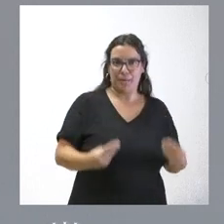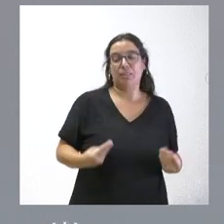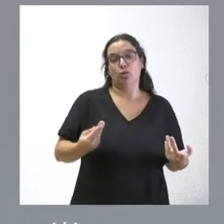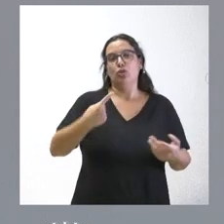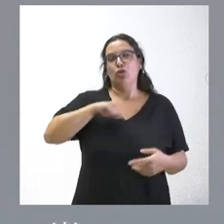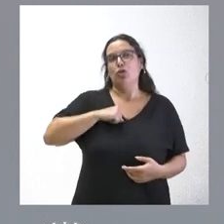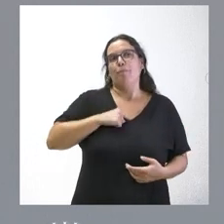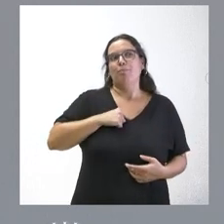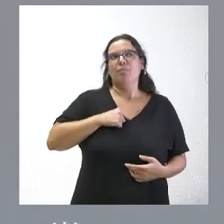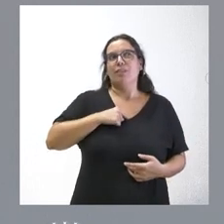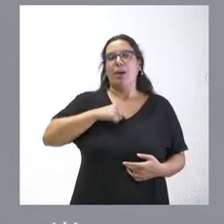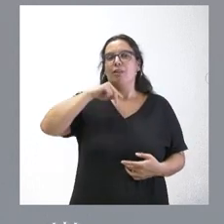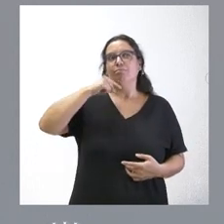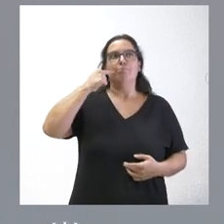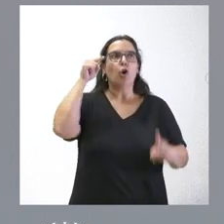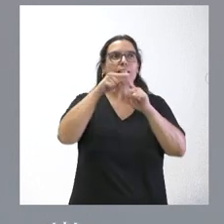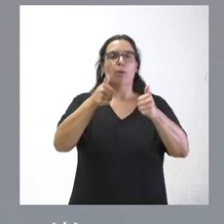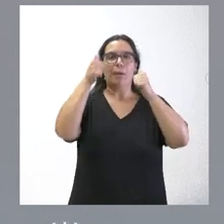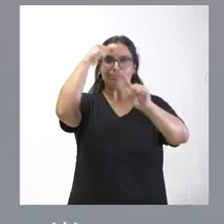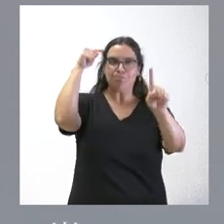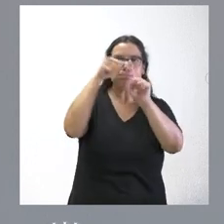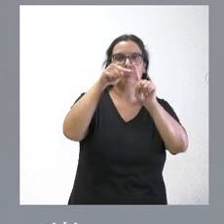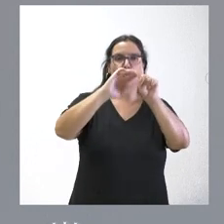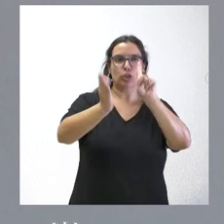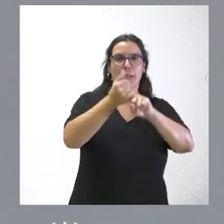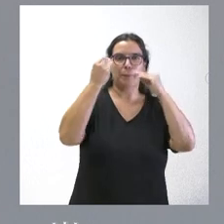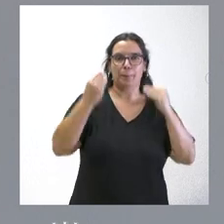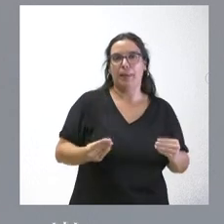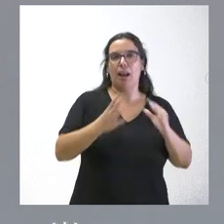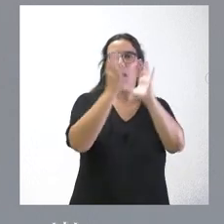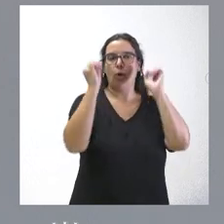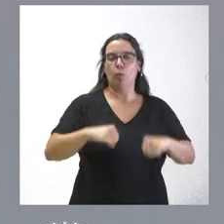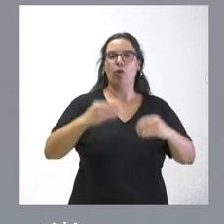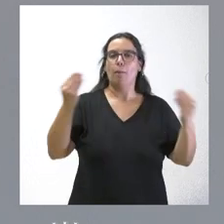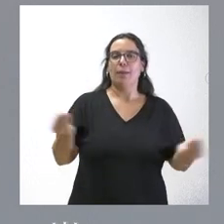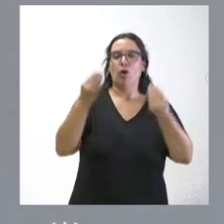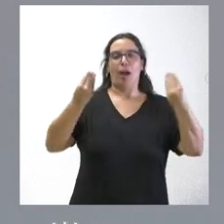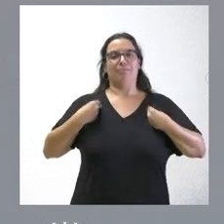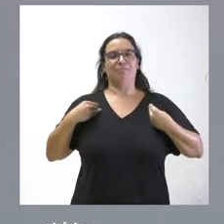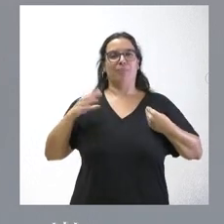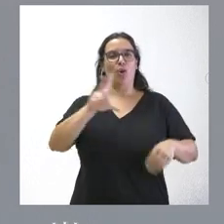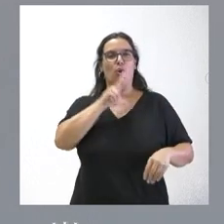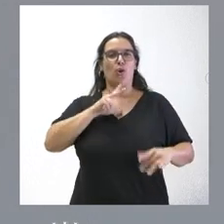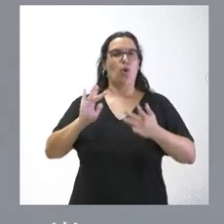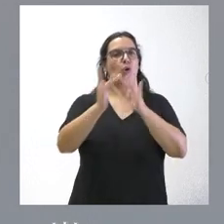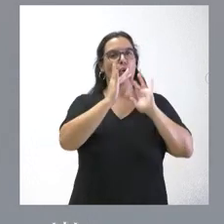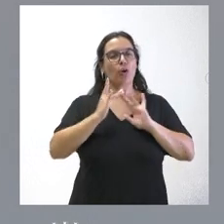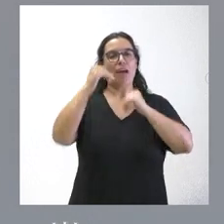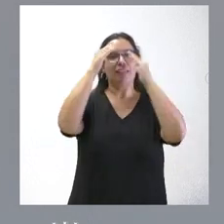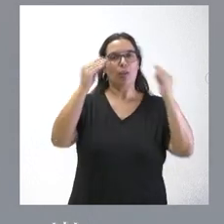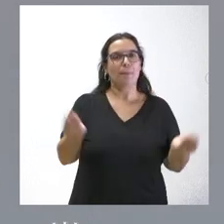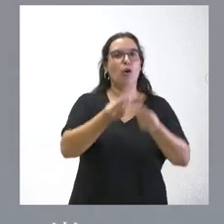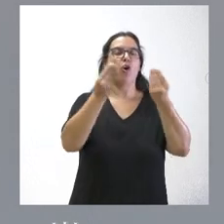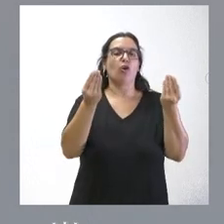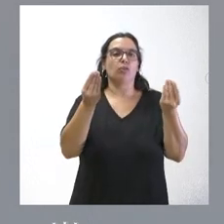mucho más el fin el consenso el acuerdo la voluntad de mejorar la Concordia entre los ciudadanos de mejorar la atención al conjunto de los ciudadanos